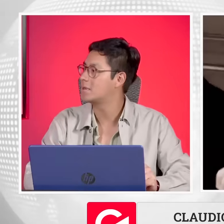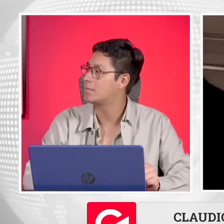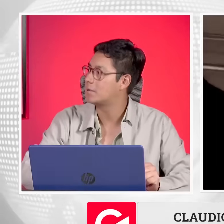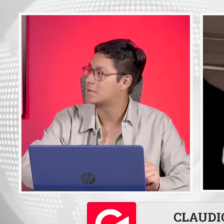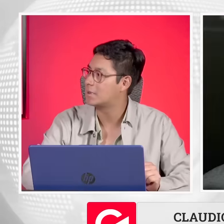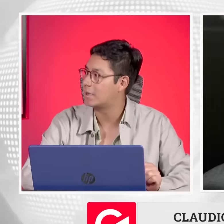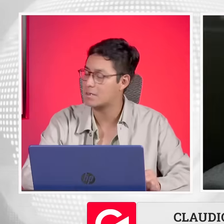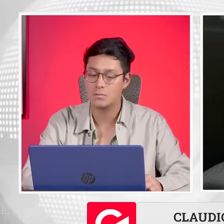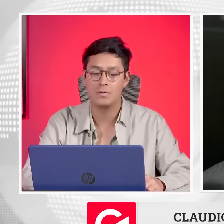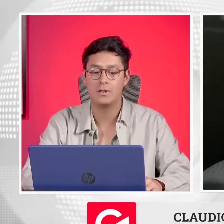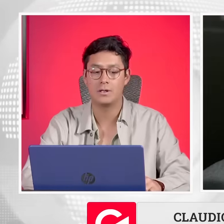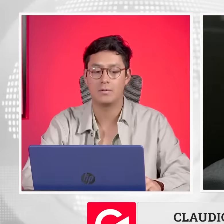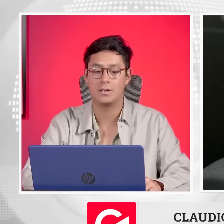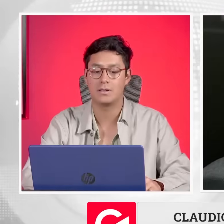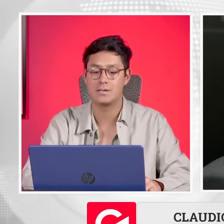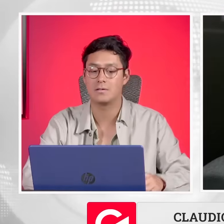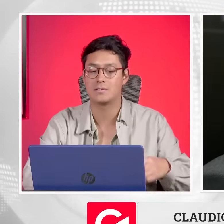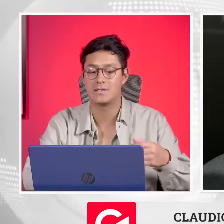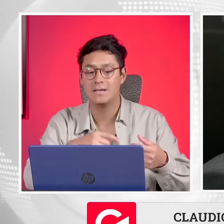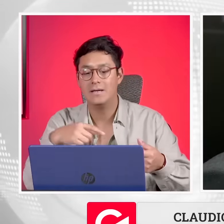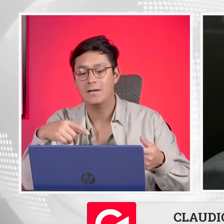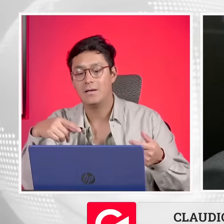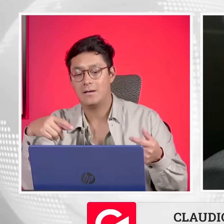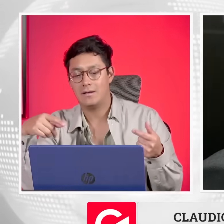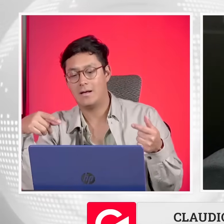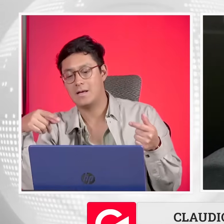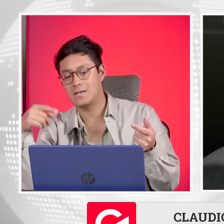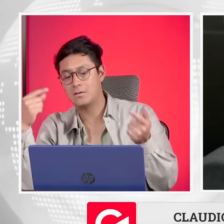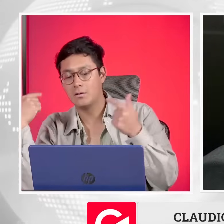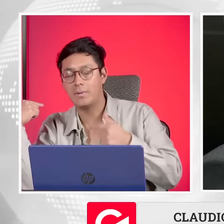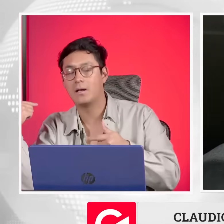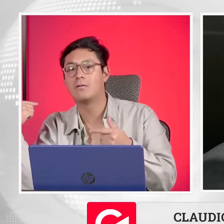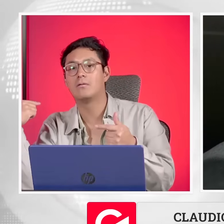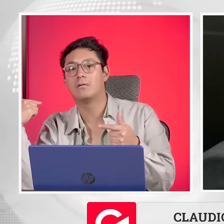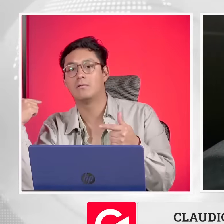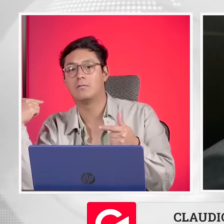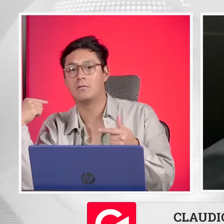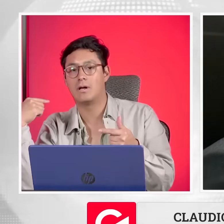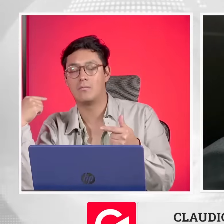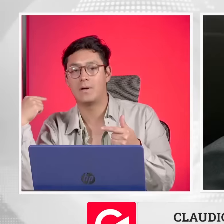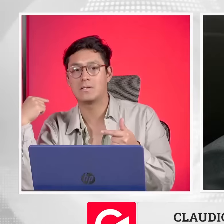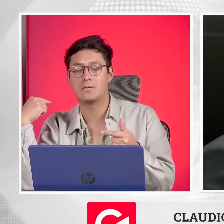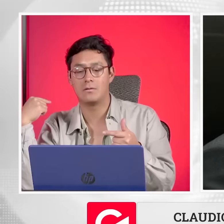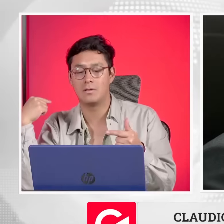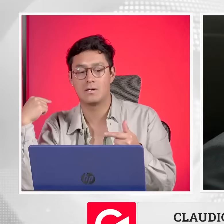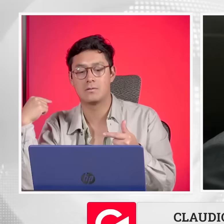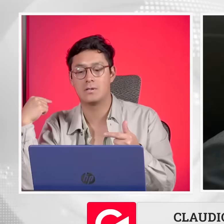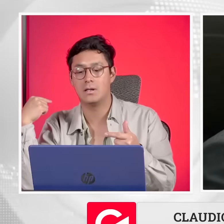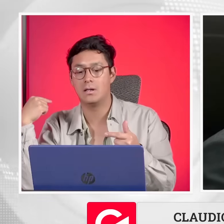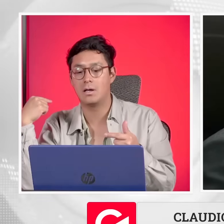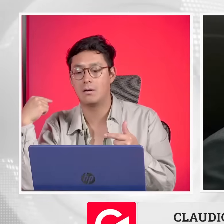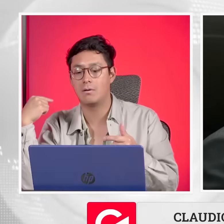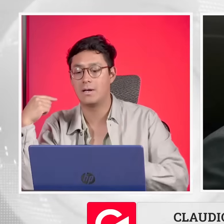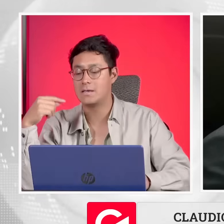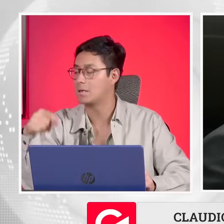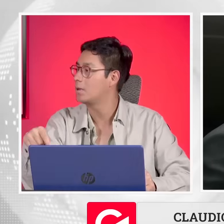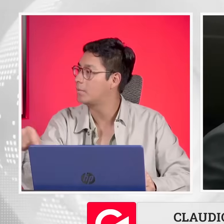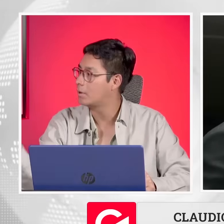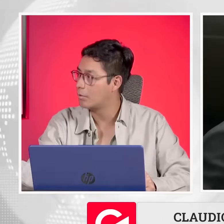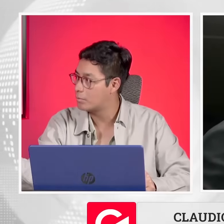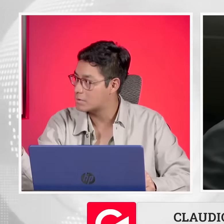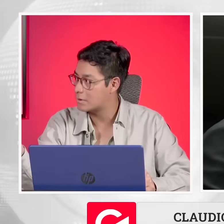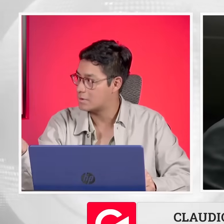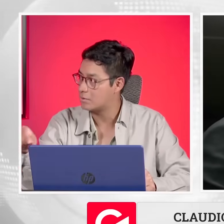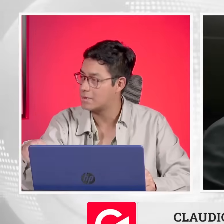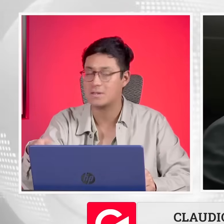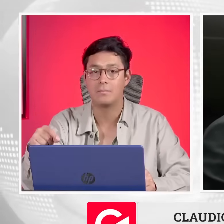es este tipo de estrategias sumamente violentas. Entonces, haciendo el parangón o la comparación con lo que sucedió en Nicaragua, este tipo